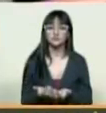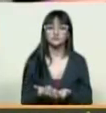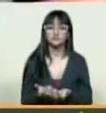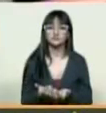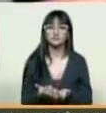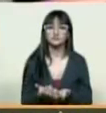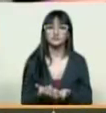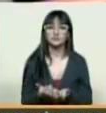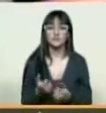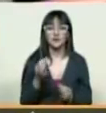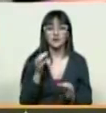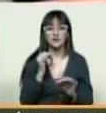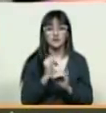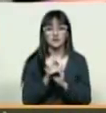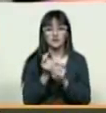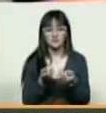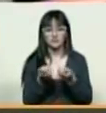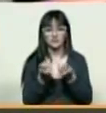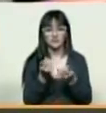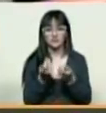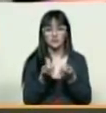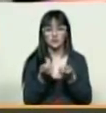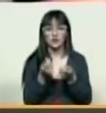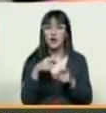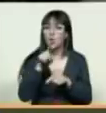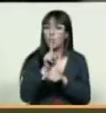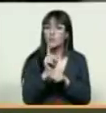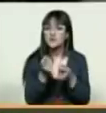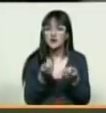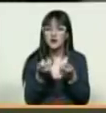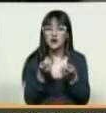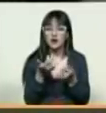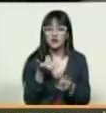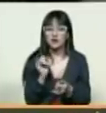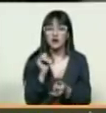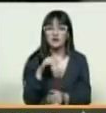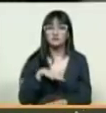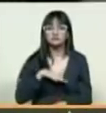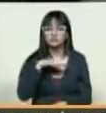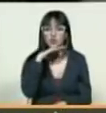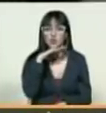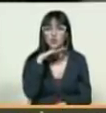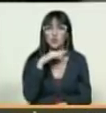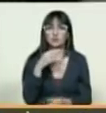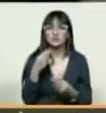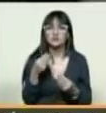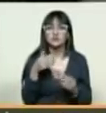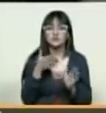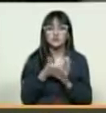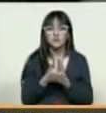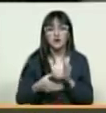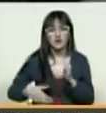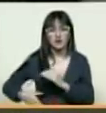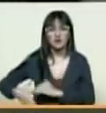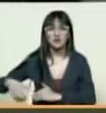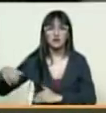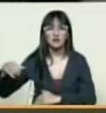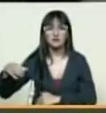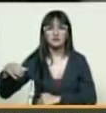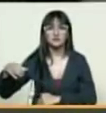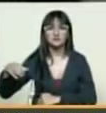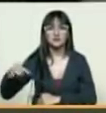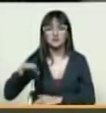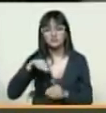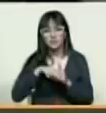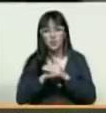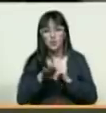y de las criptomonedas. Es la única moneda digital que cuenta con un respaldo físico en materia de las